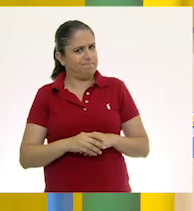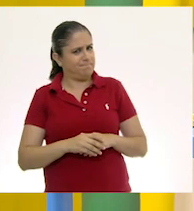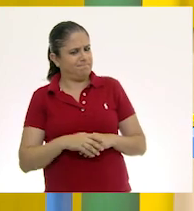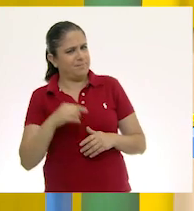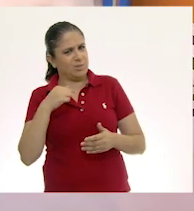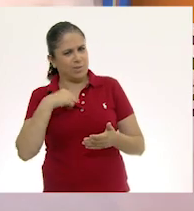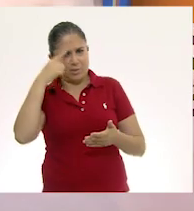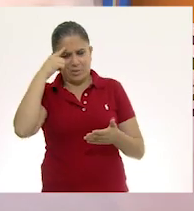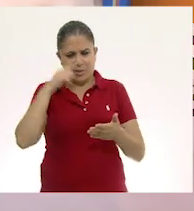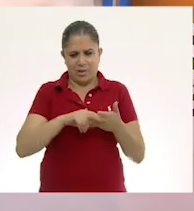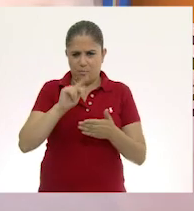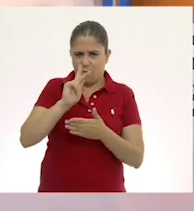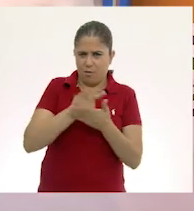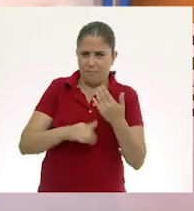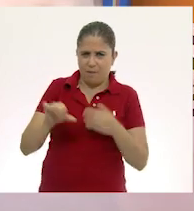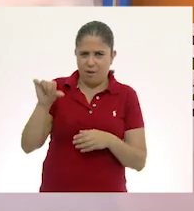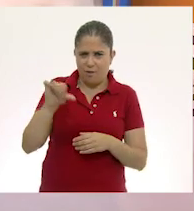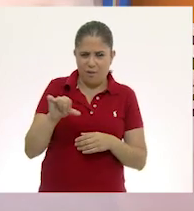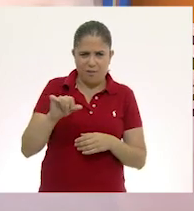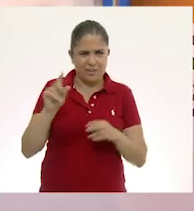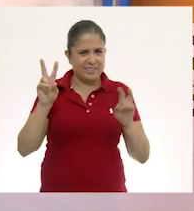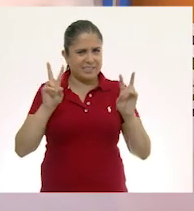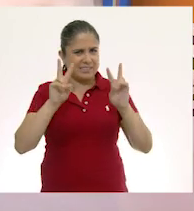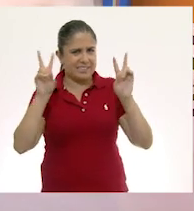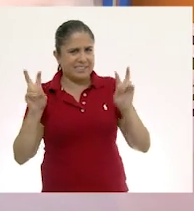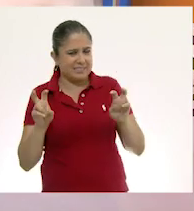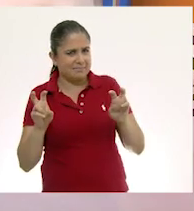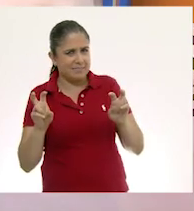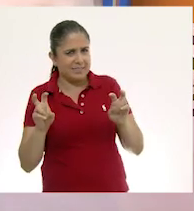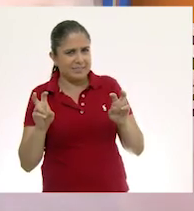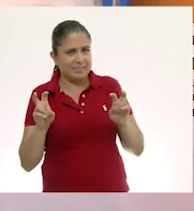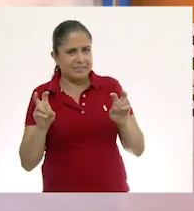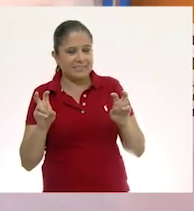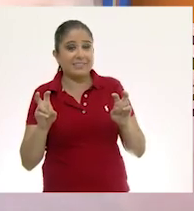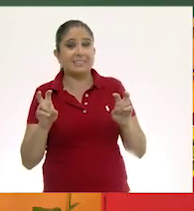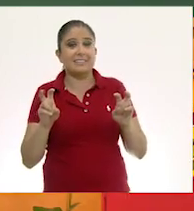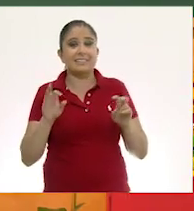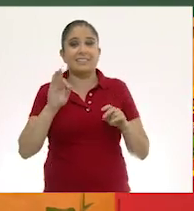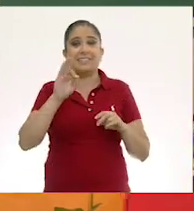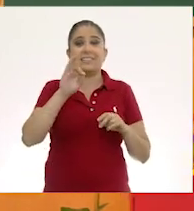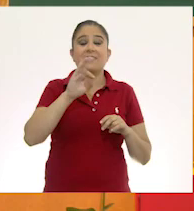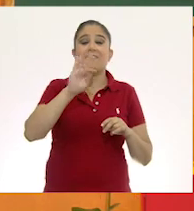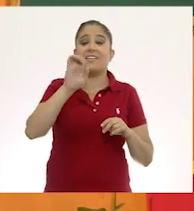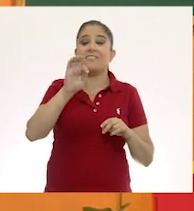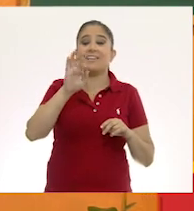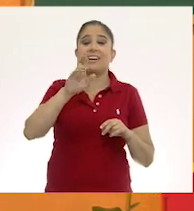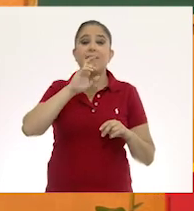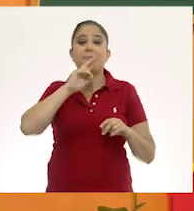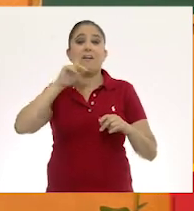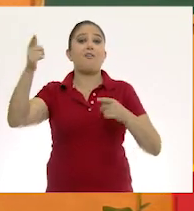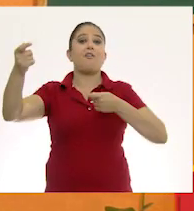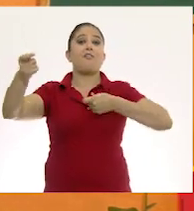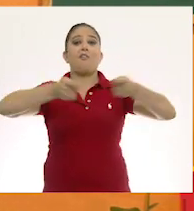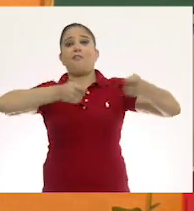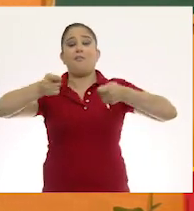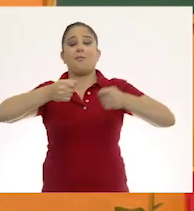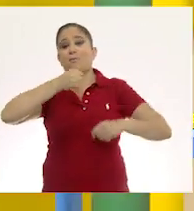el programa de hoy se trata de... Feferefe es el mejor conductor del